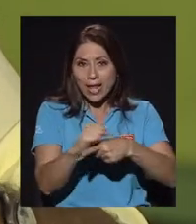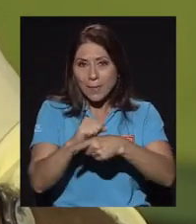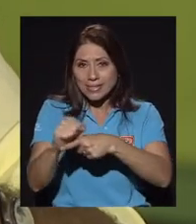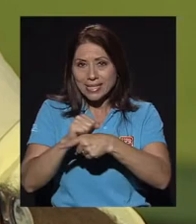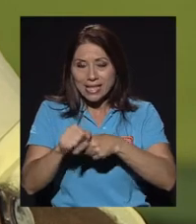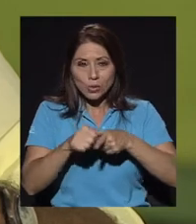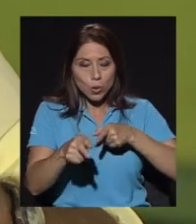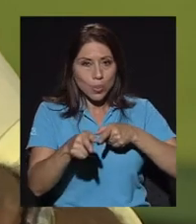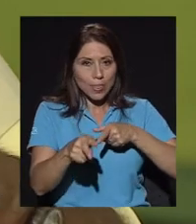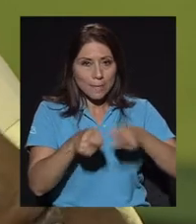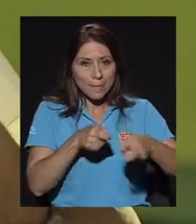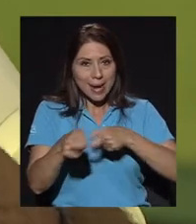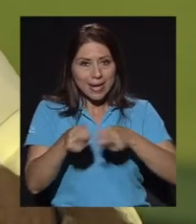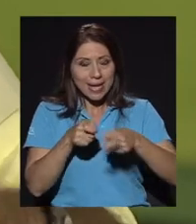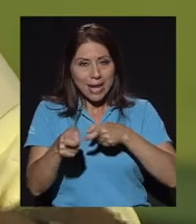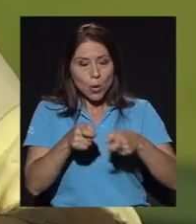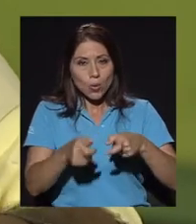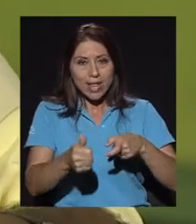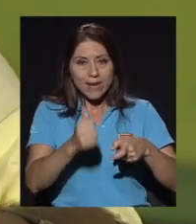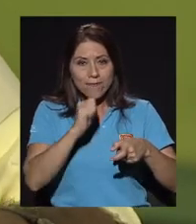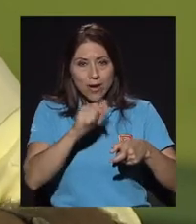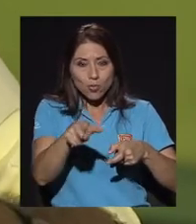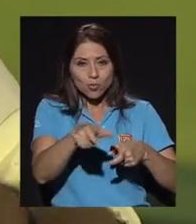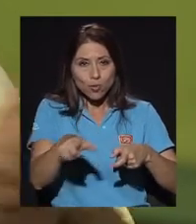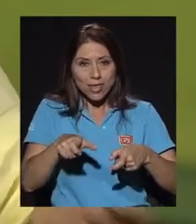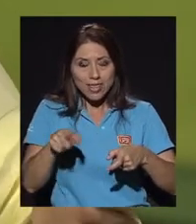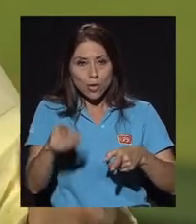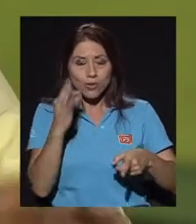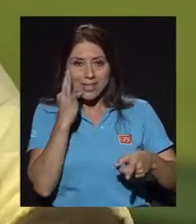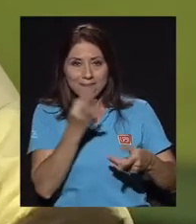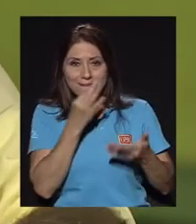en esta finca. Inclusive ya hace,